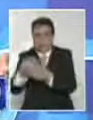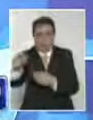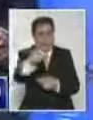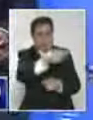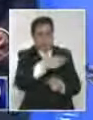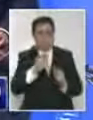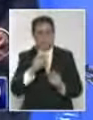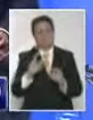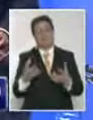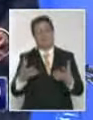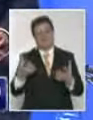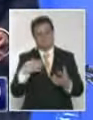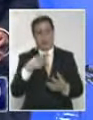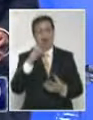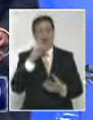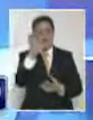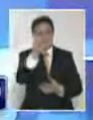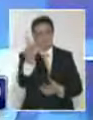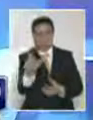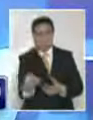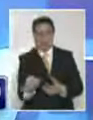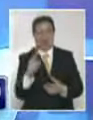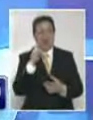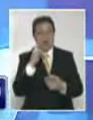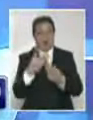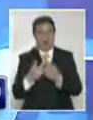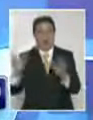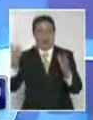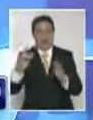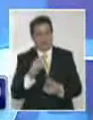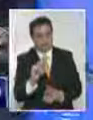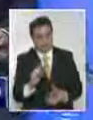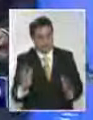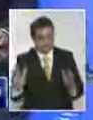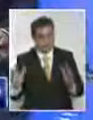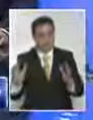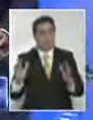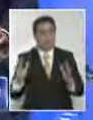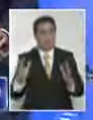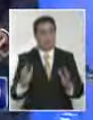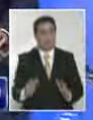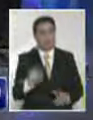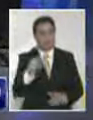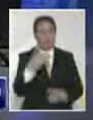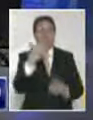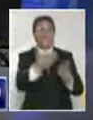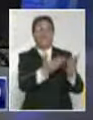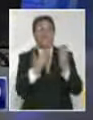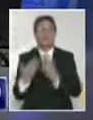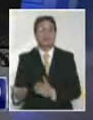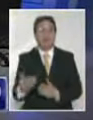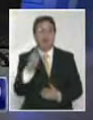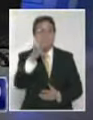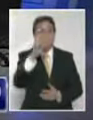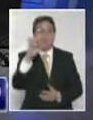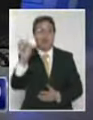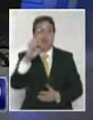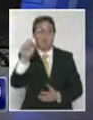servicios del Cono Sur por la libre. Pero no. con motivo de la visita del Papa,